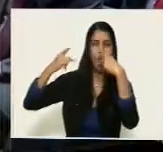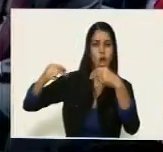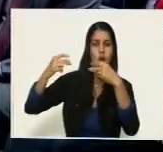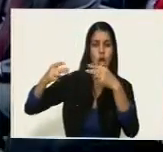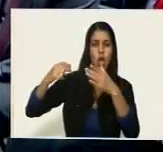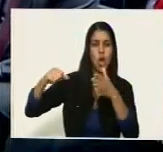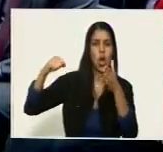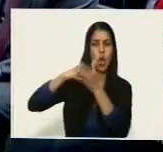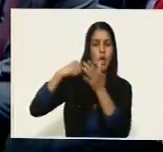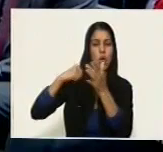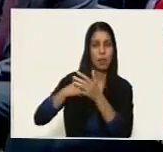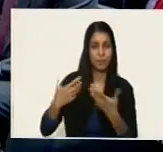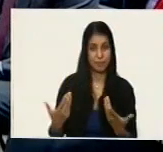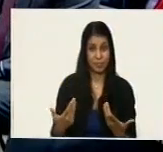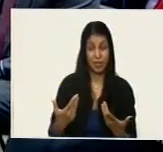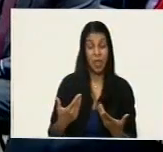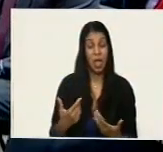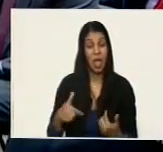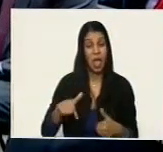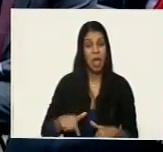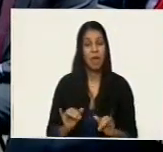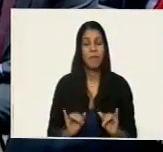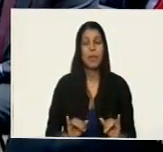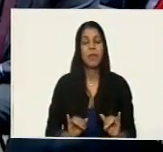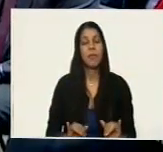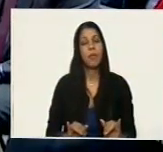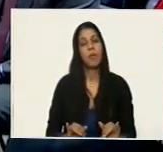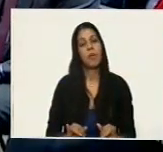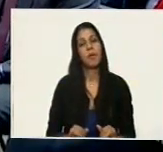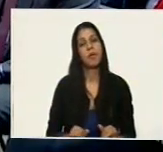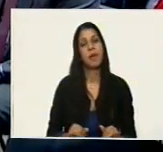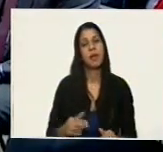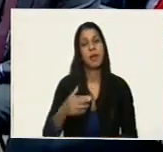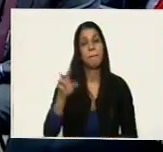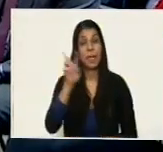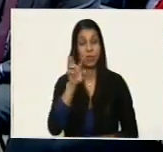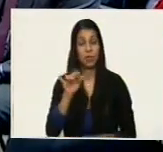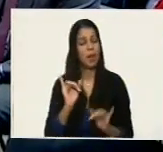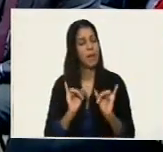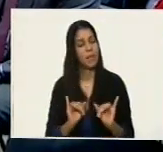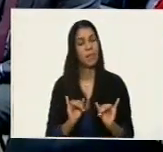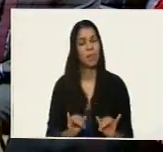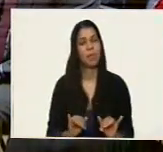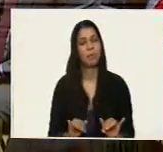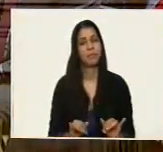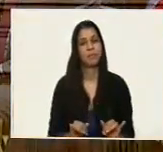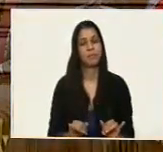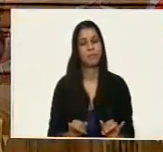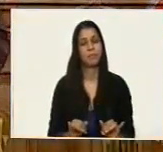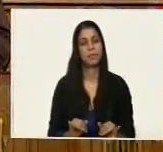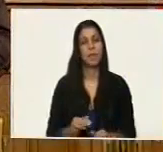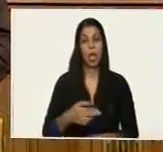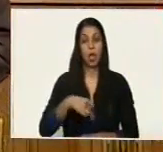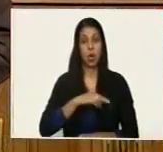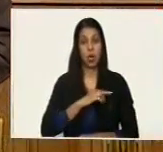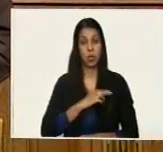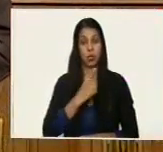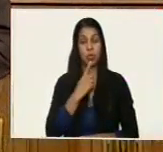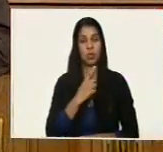Y eso ocurre también en este contexto nuestro, cuando nosotros tenemos que